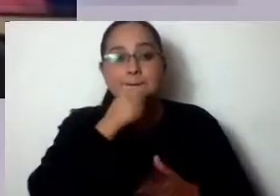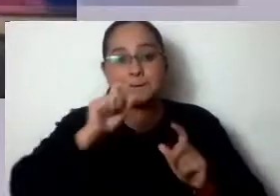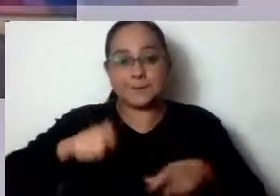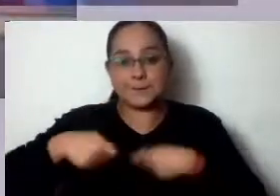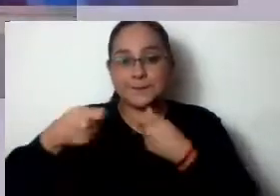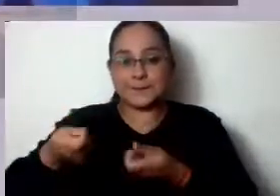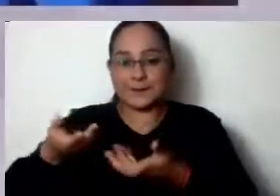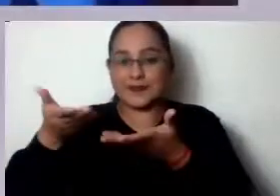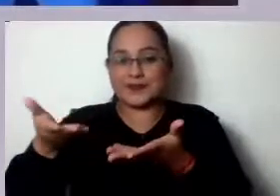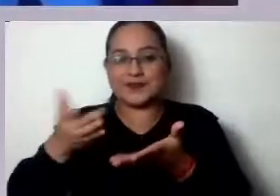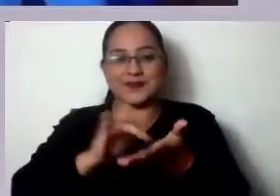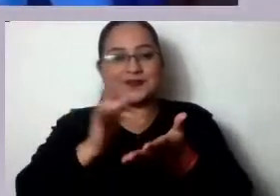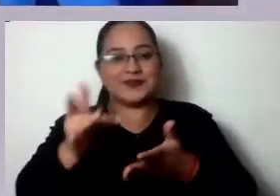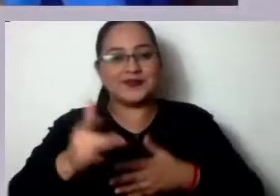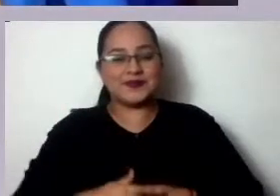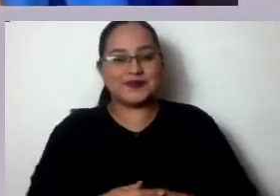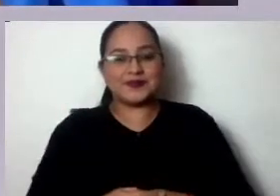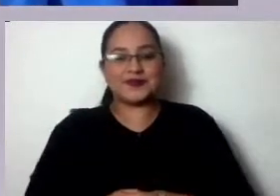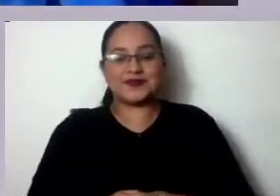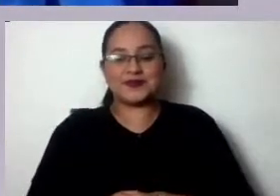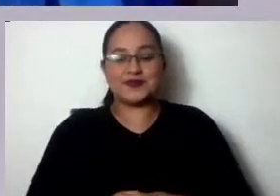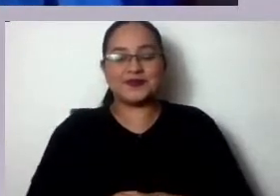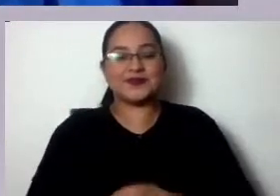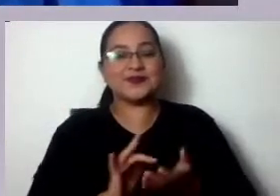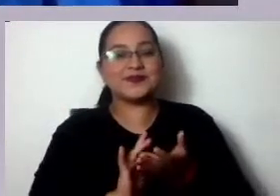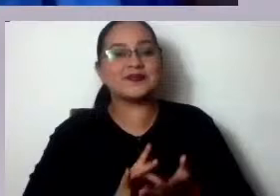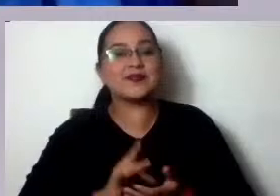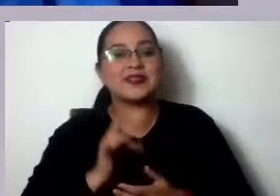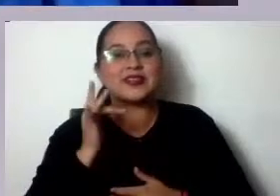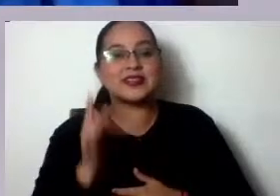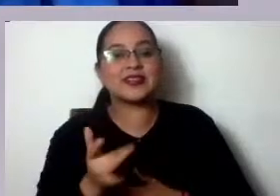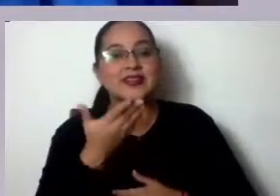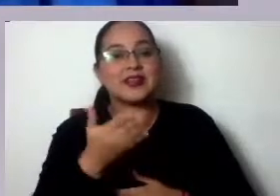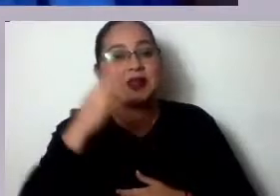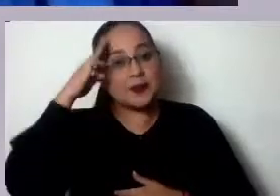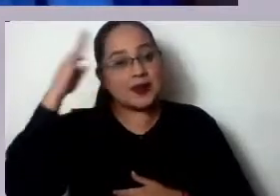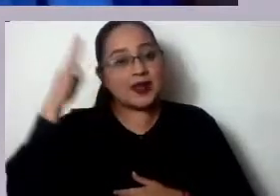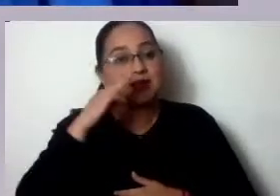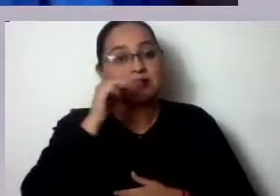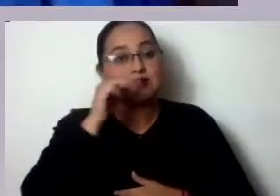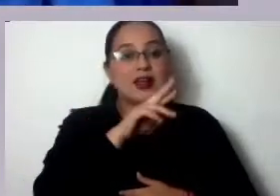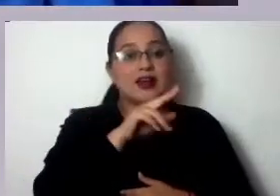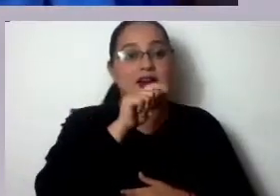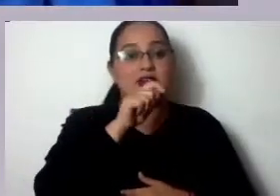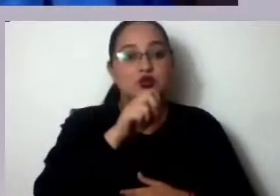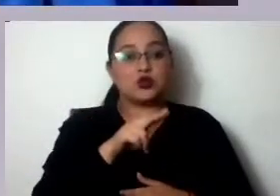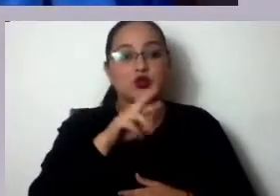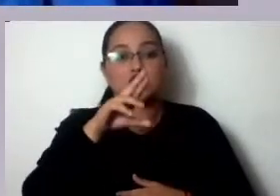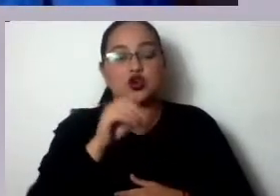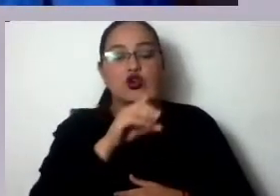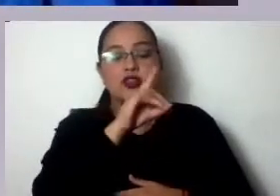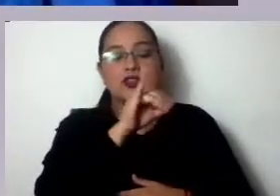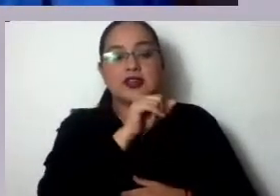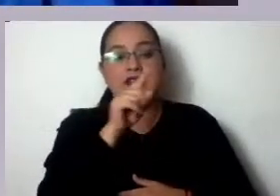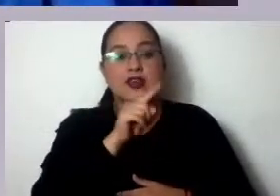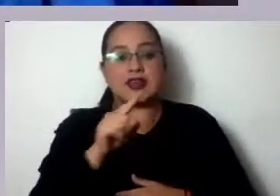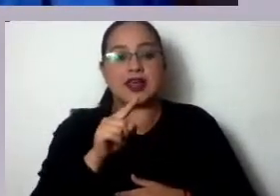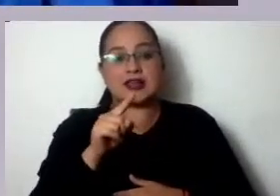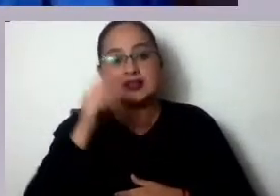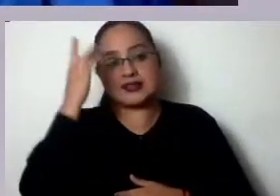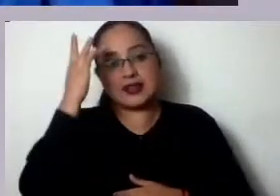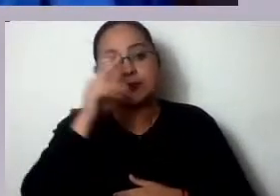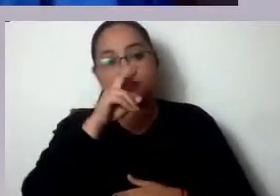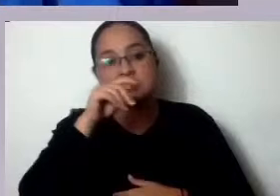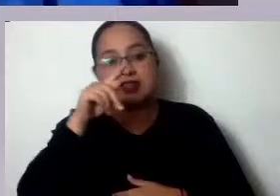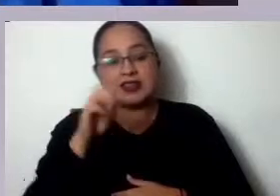gracias muchísimas gracias maestro arturo díaz san vicente director de las casas de la cultura